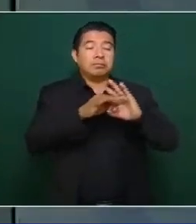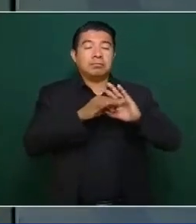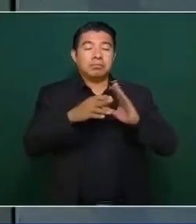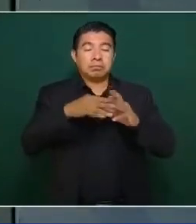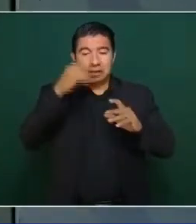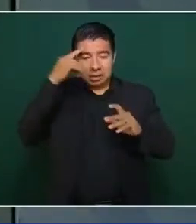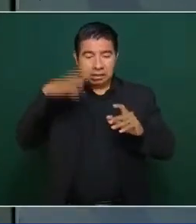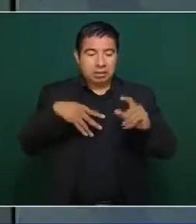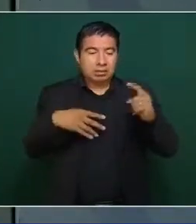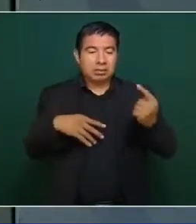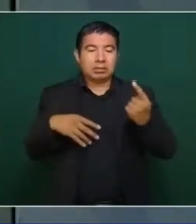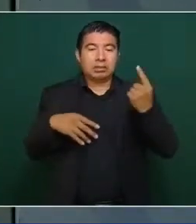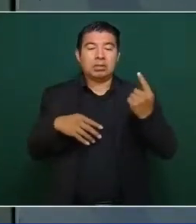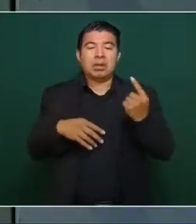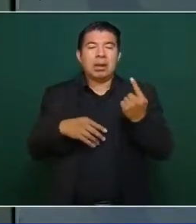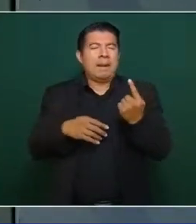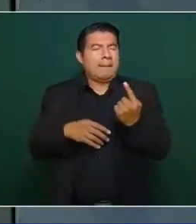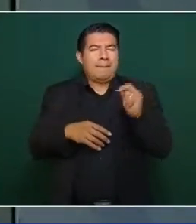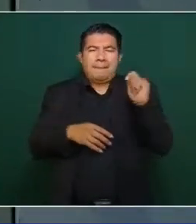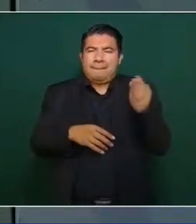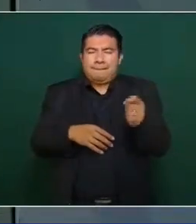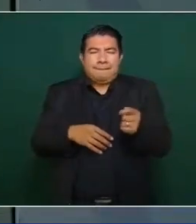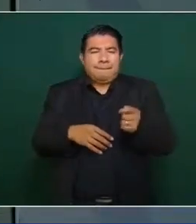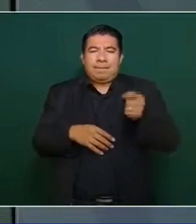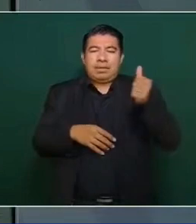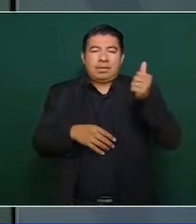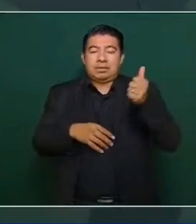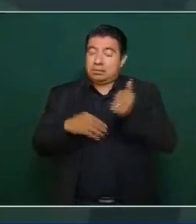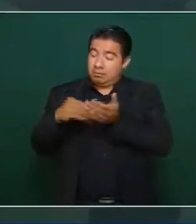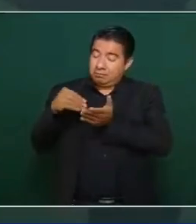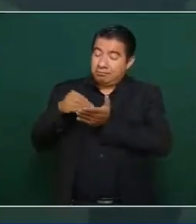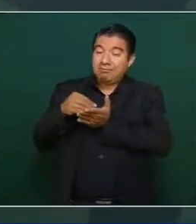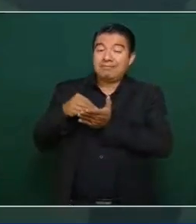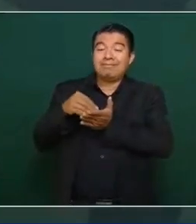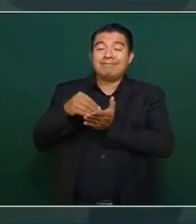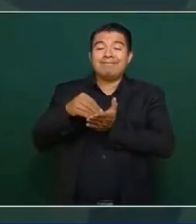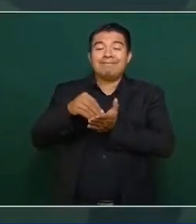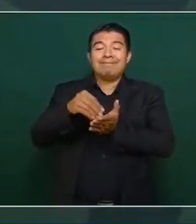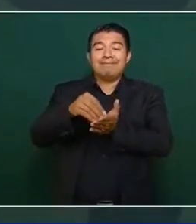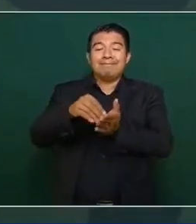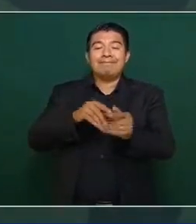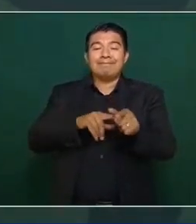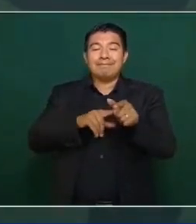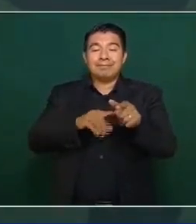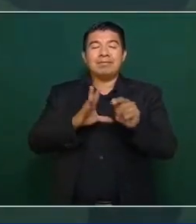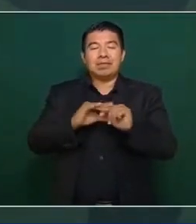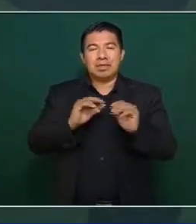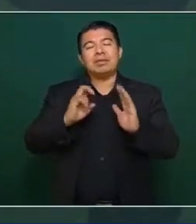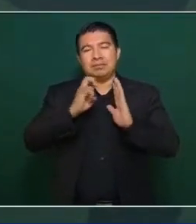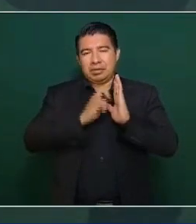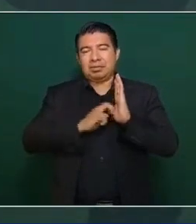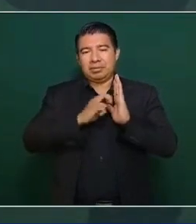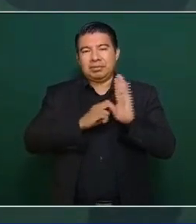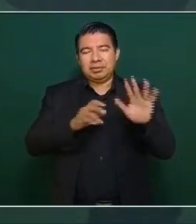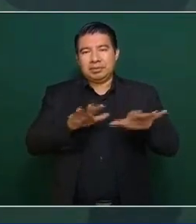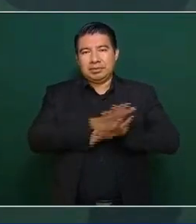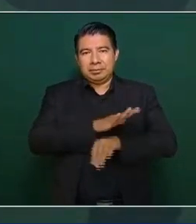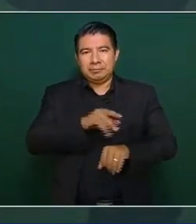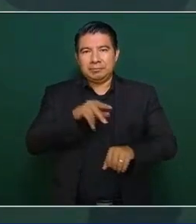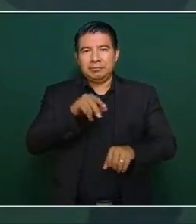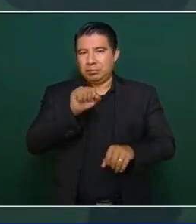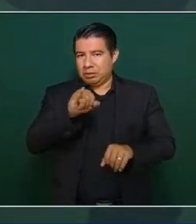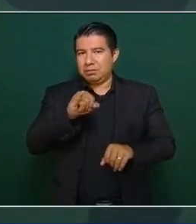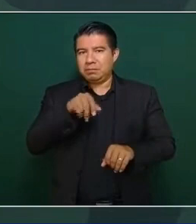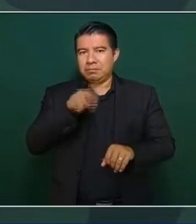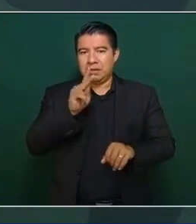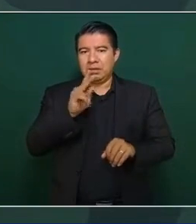El primero es vigente, claro, con modificaciones, pero